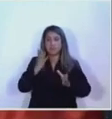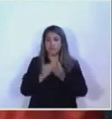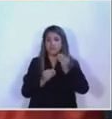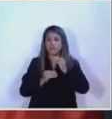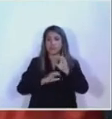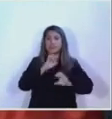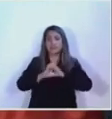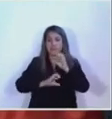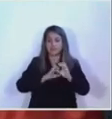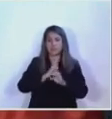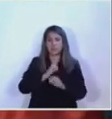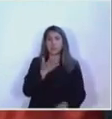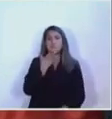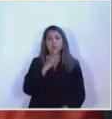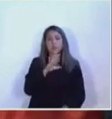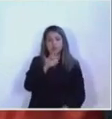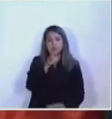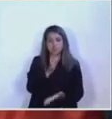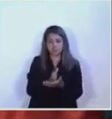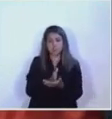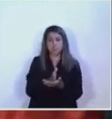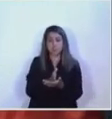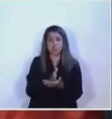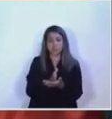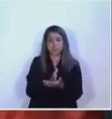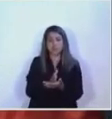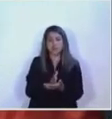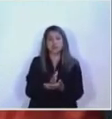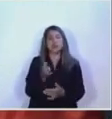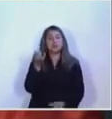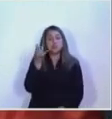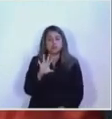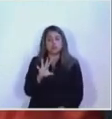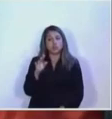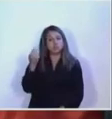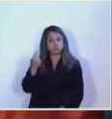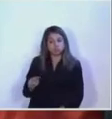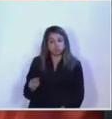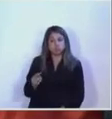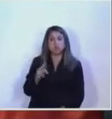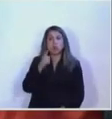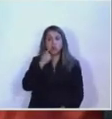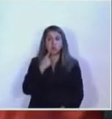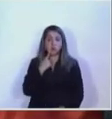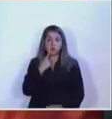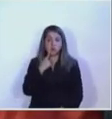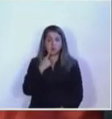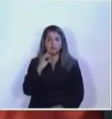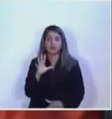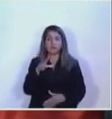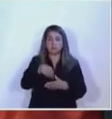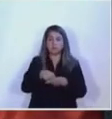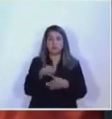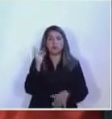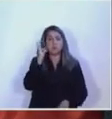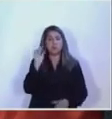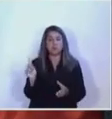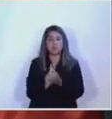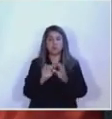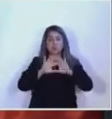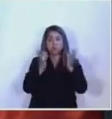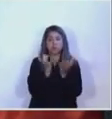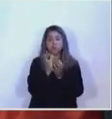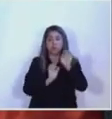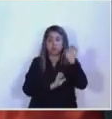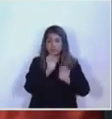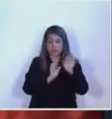donde las mejores decisiones o las decisiones solo correspondían a los hombres. La incorporación de la mujer en el mundo empresarial